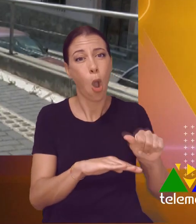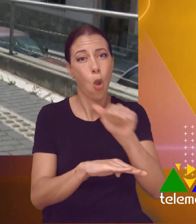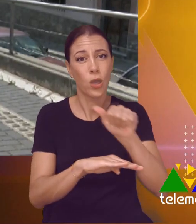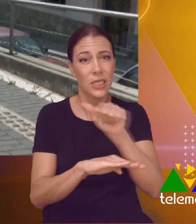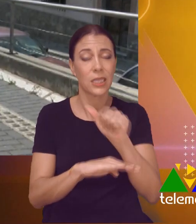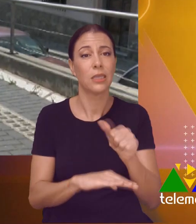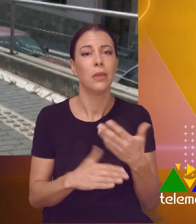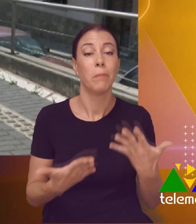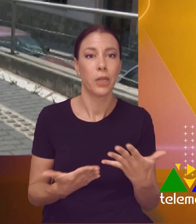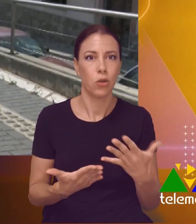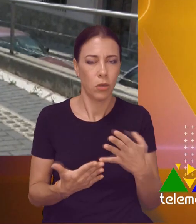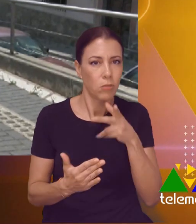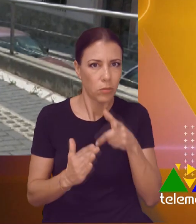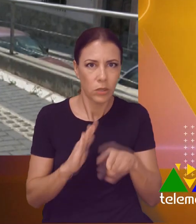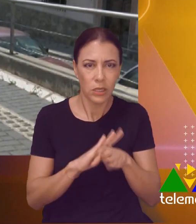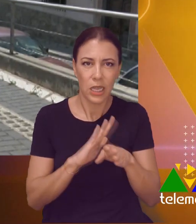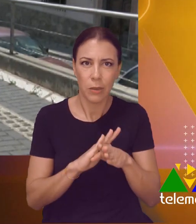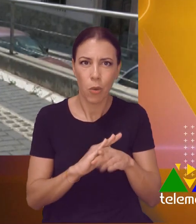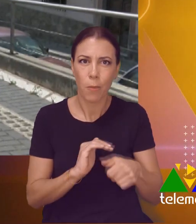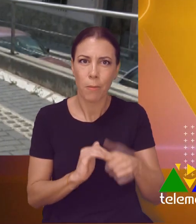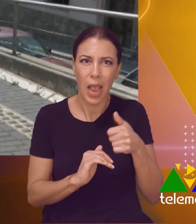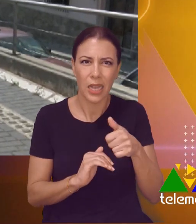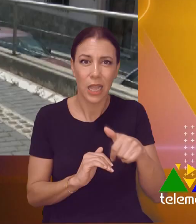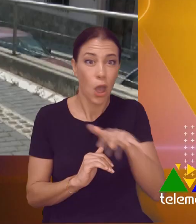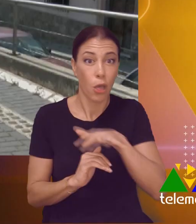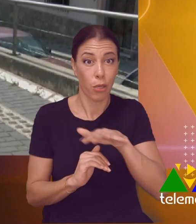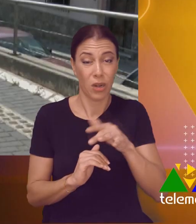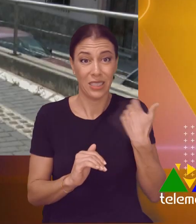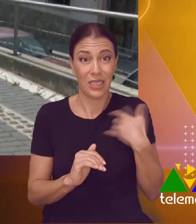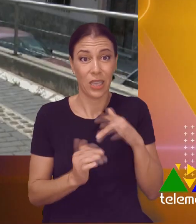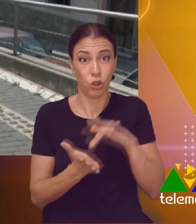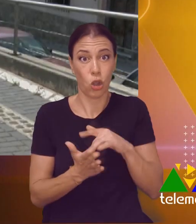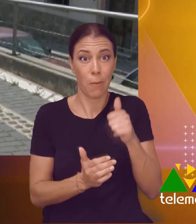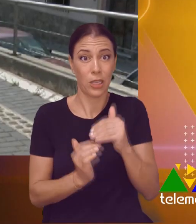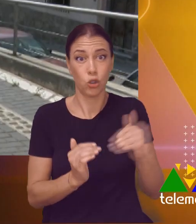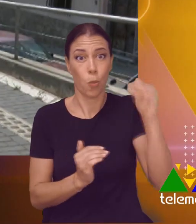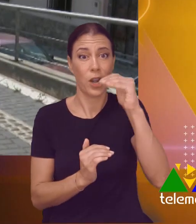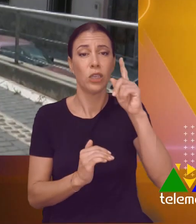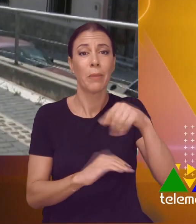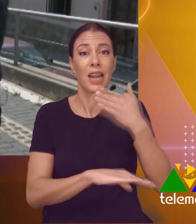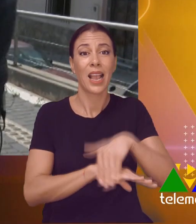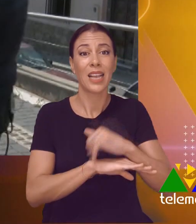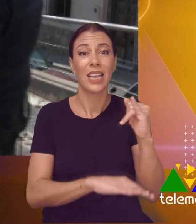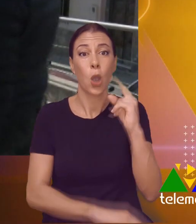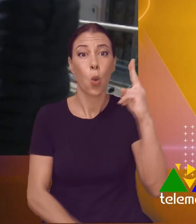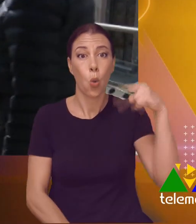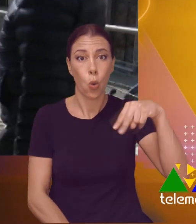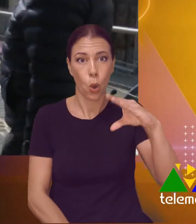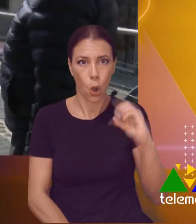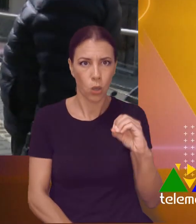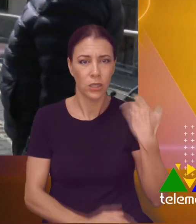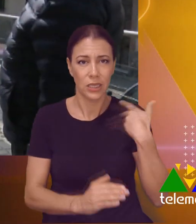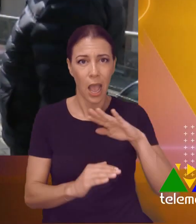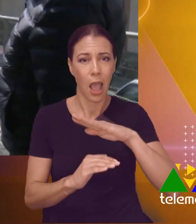oeste, y bueno, seguimos, en la parte sobre todo más superior, encontramos a la calle Junco, que la hemos dejado hace